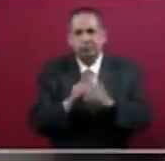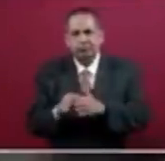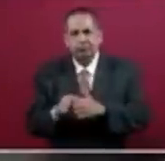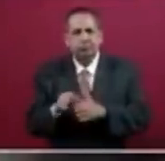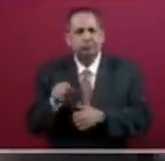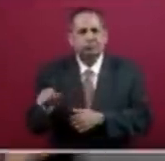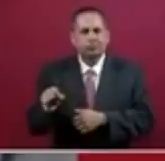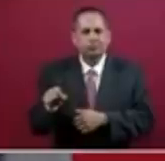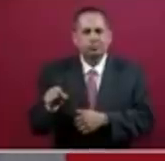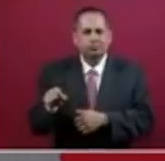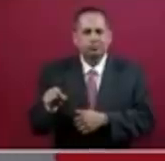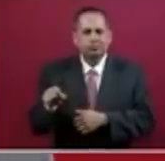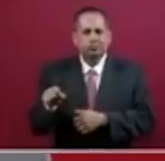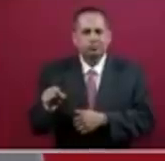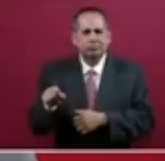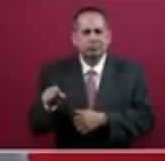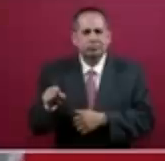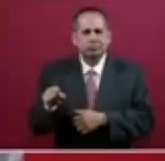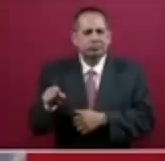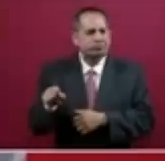servicio